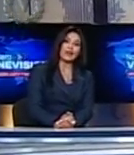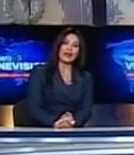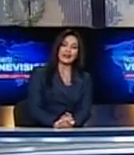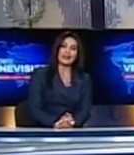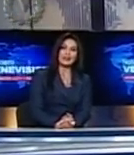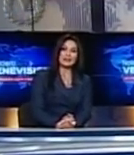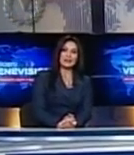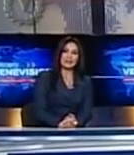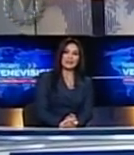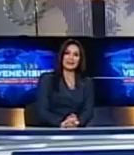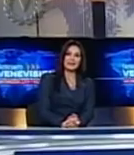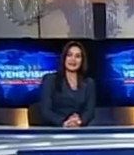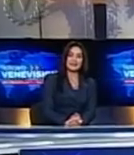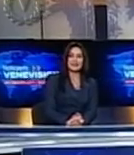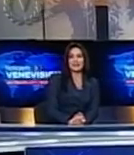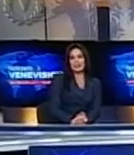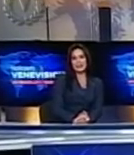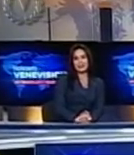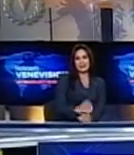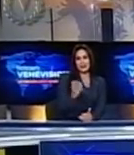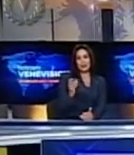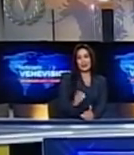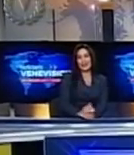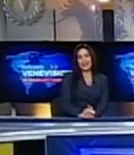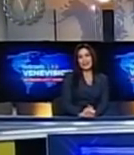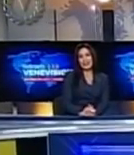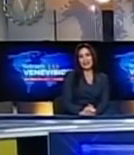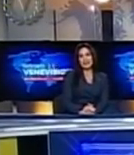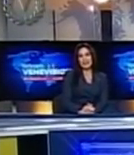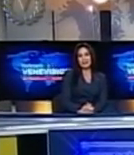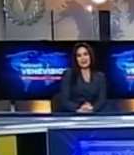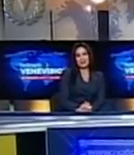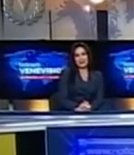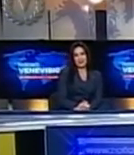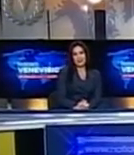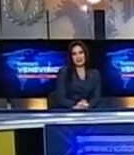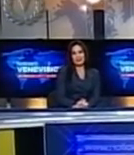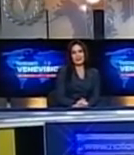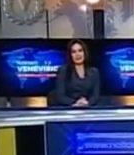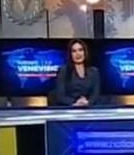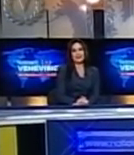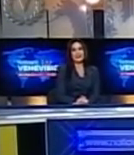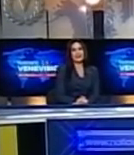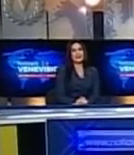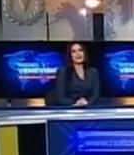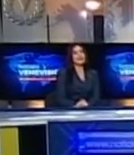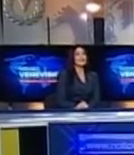acompañado y recuerden, Noticiero Venevisión, Canal 4 reporta. Ustedes deciden. Feliz fin de semana.